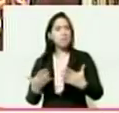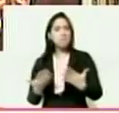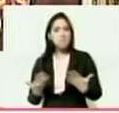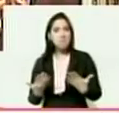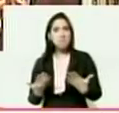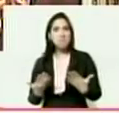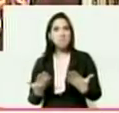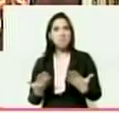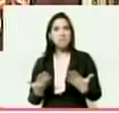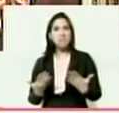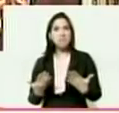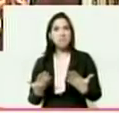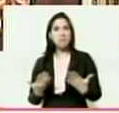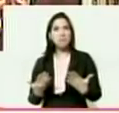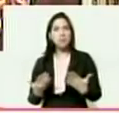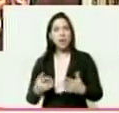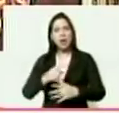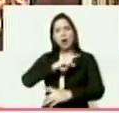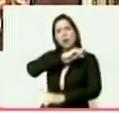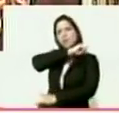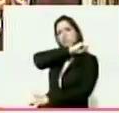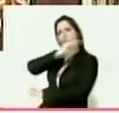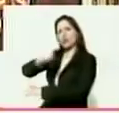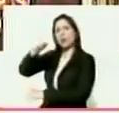de la demanda que Venezuela